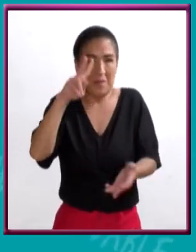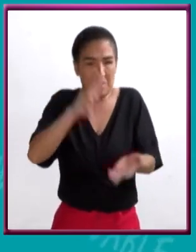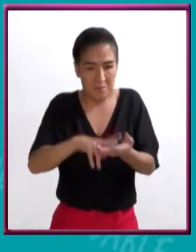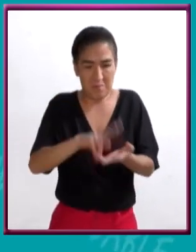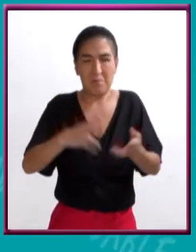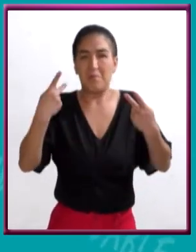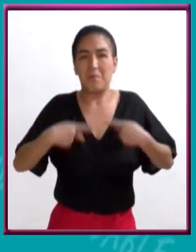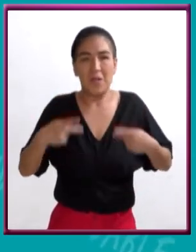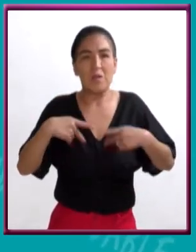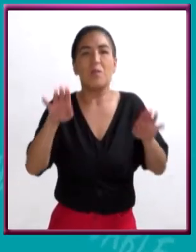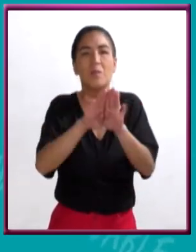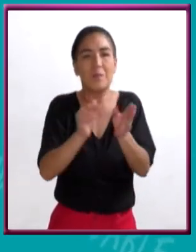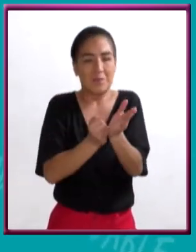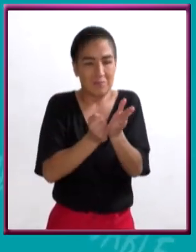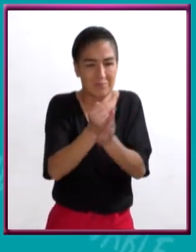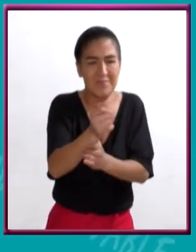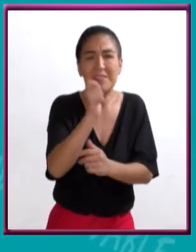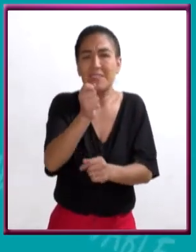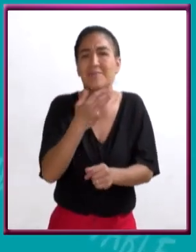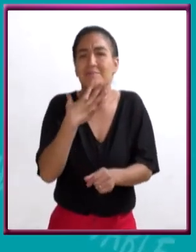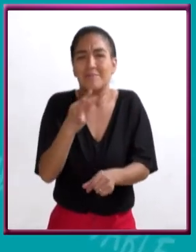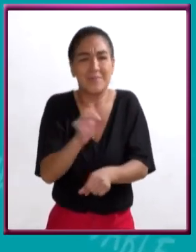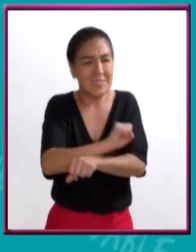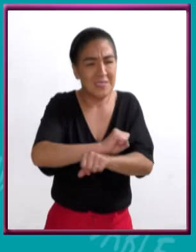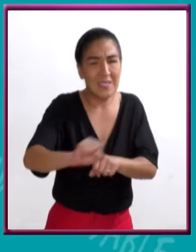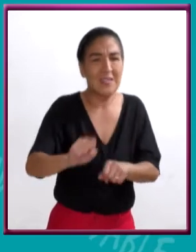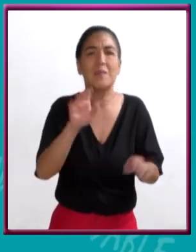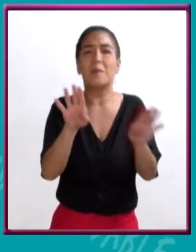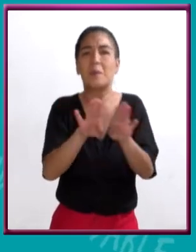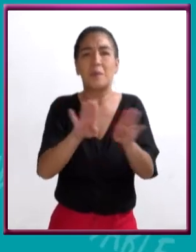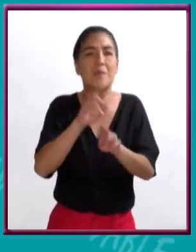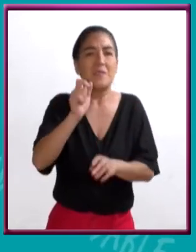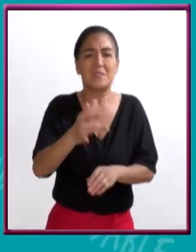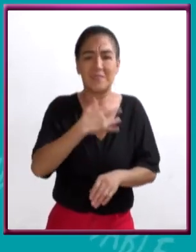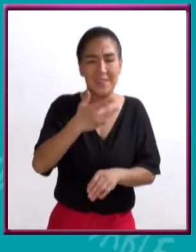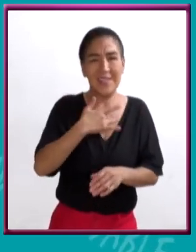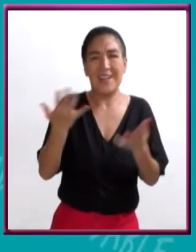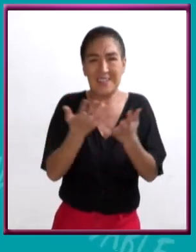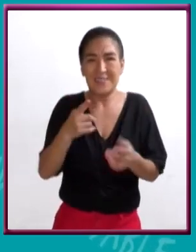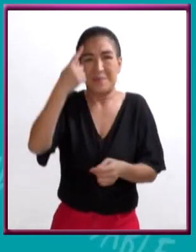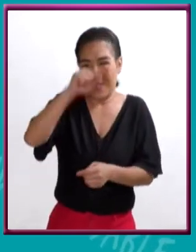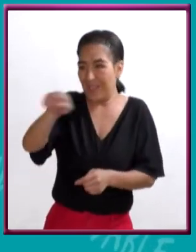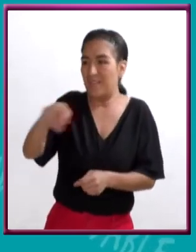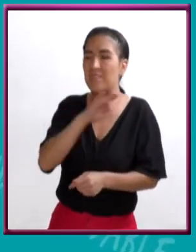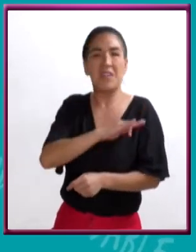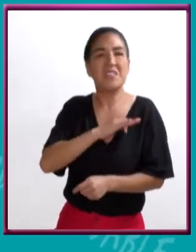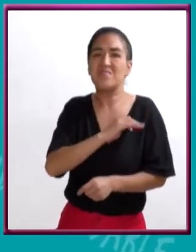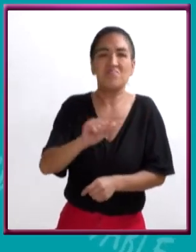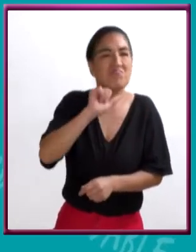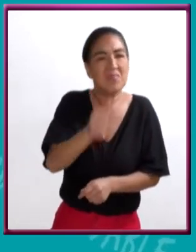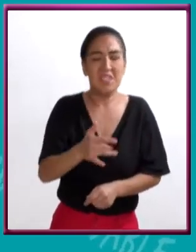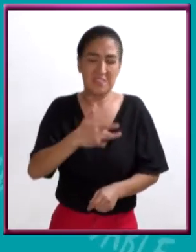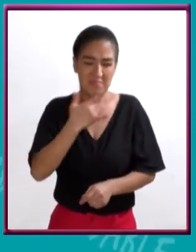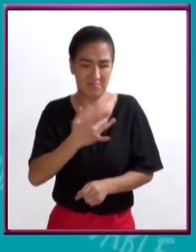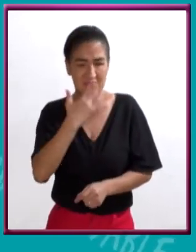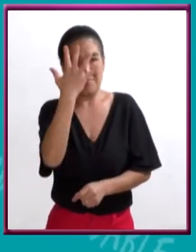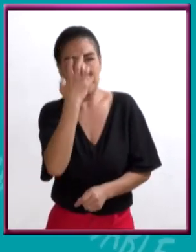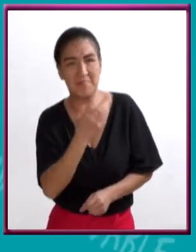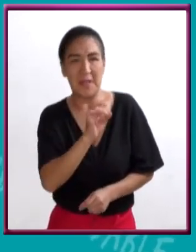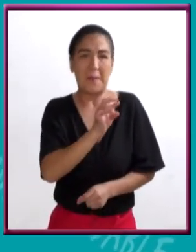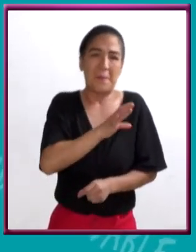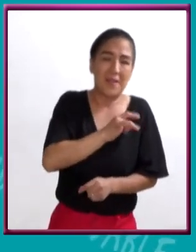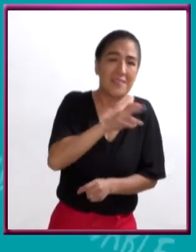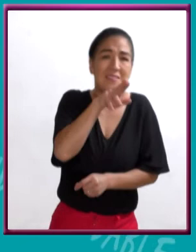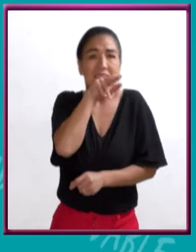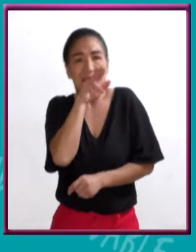persona. Les cuesta trabajo tomar decisiones sencillas. Sienten que nada de lo que hacen complace a la otra persona. Se sienten